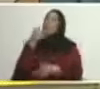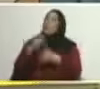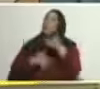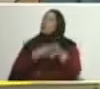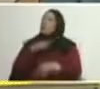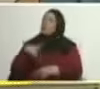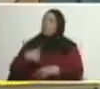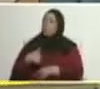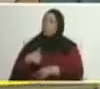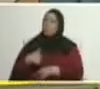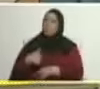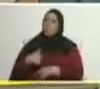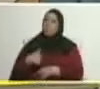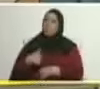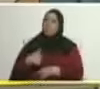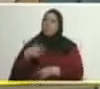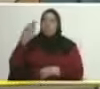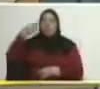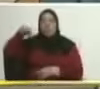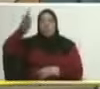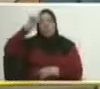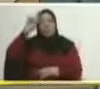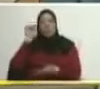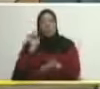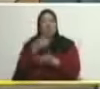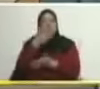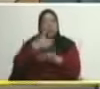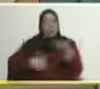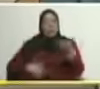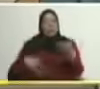a la remoción de Cuba de esa lista unilateral